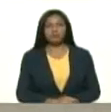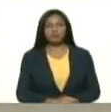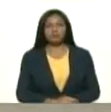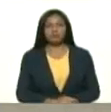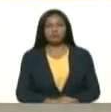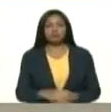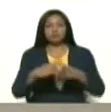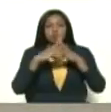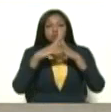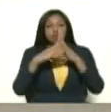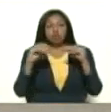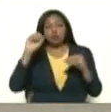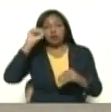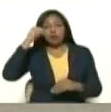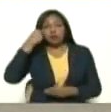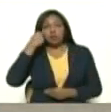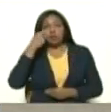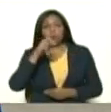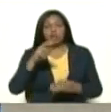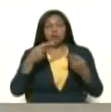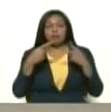Todos lo recordamos. Con su permiso,